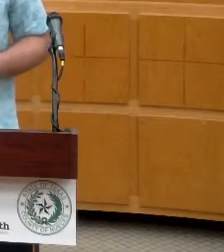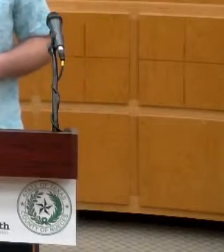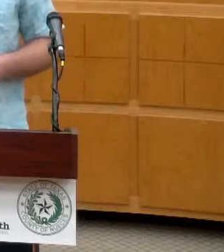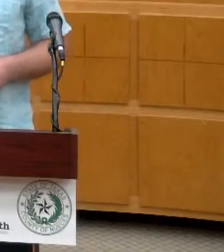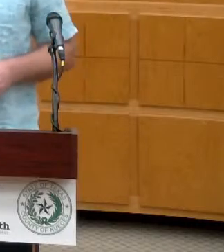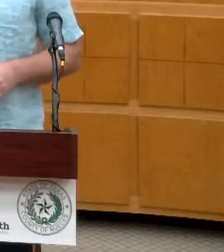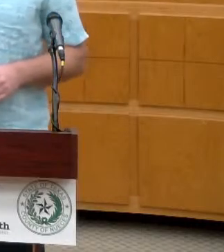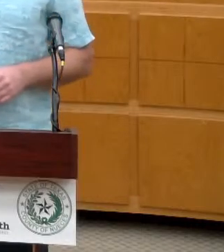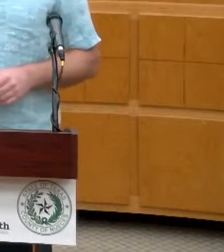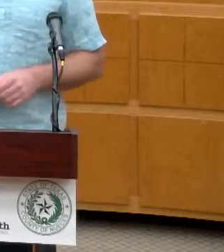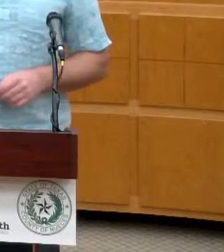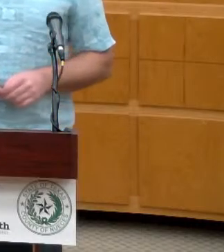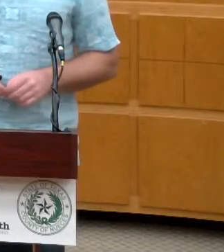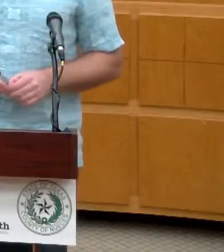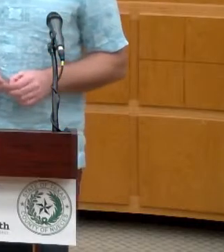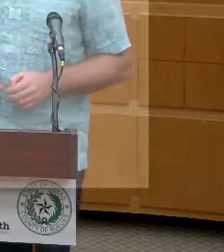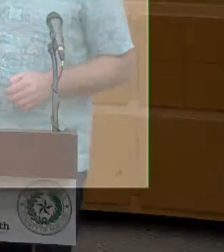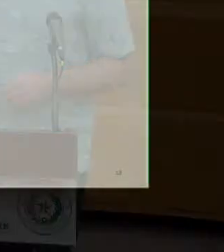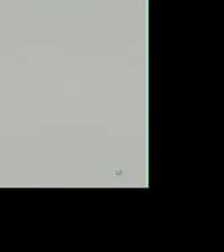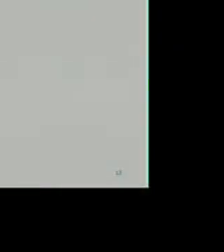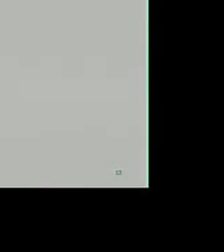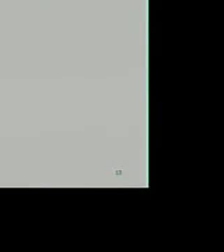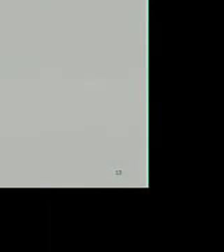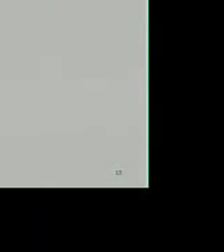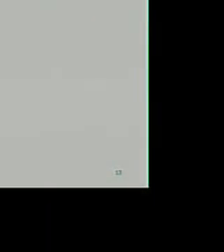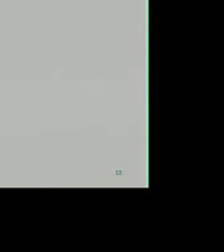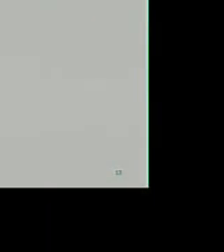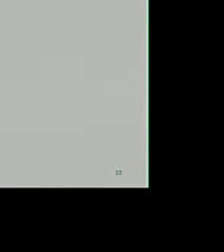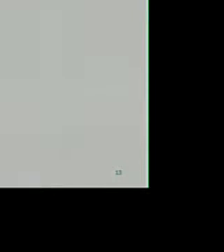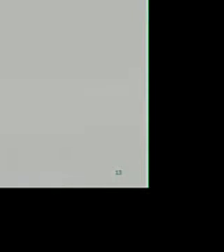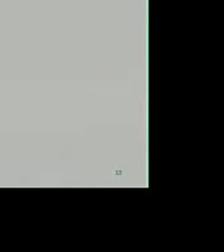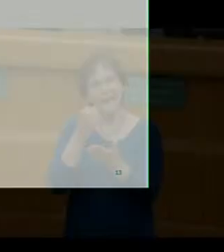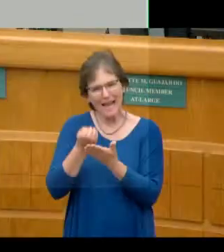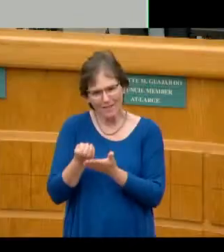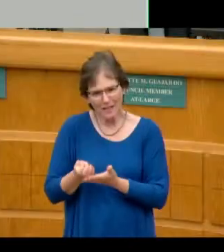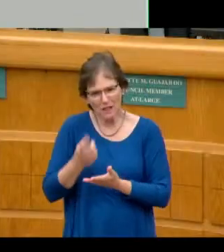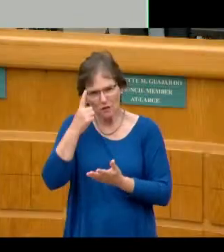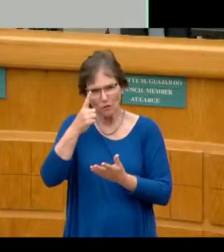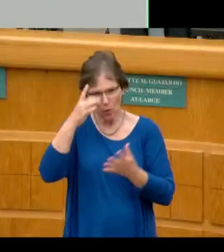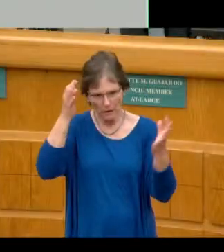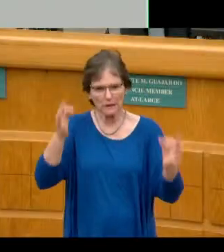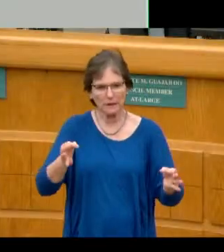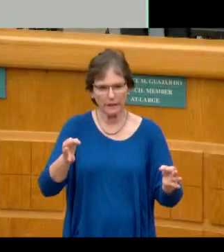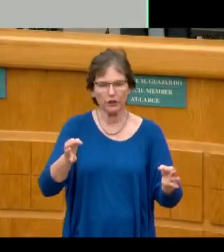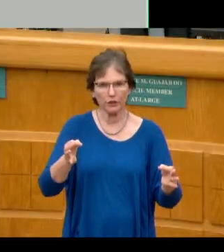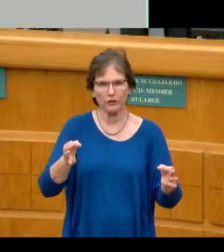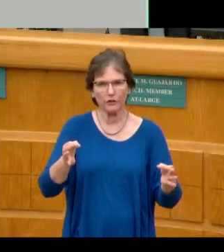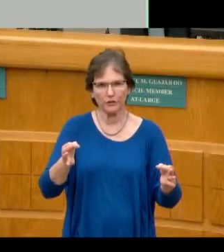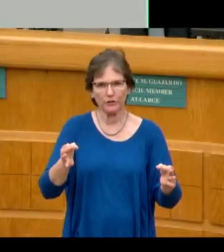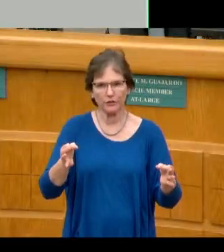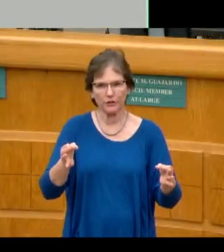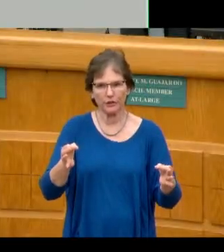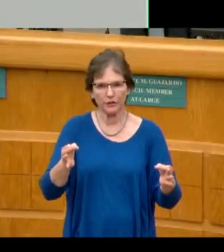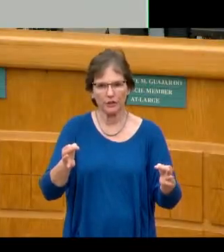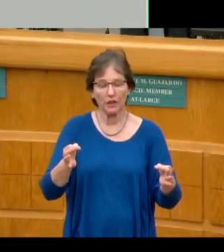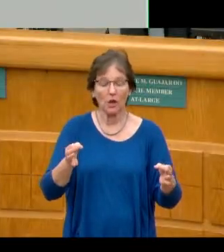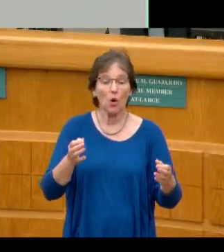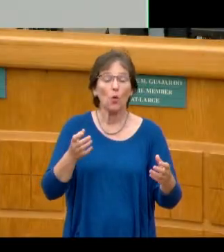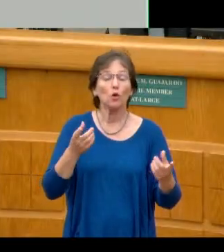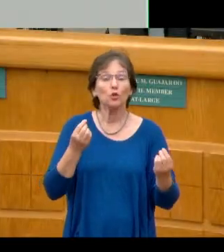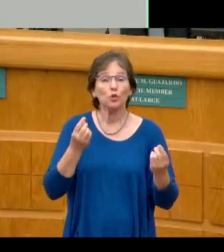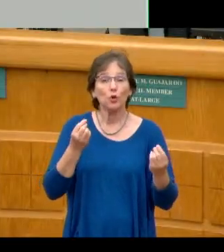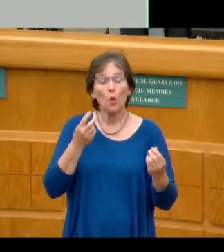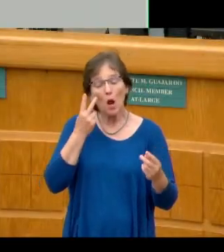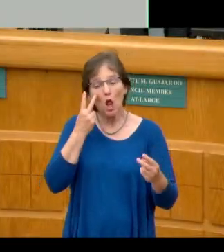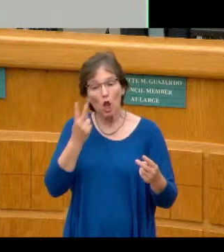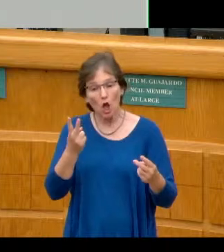All right, good evening, everybody. My name is Dr. Chris Bird. I'm here on behalf of the COVID Task Force. We're here to talk to you about this week's